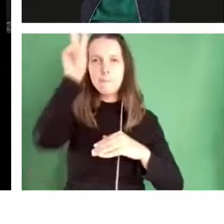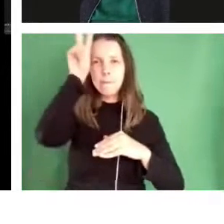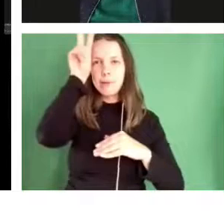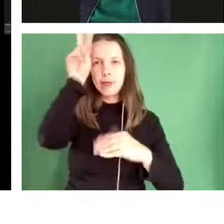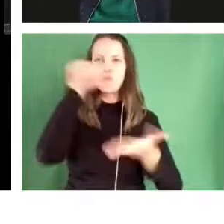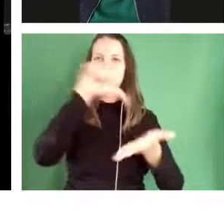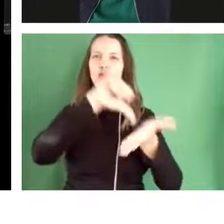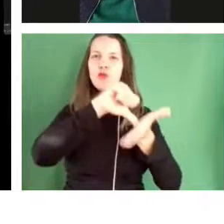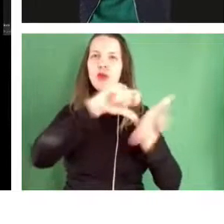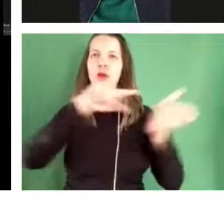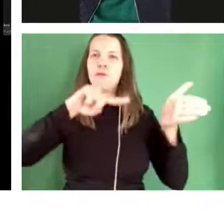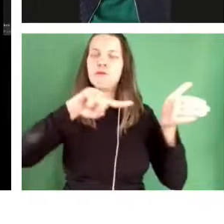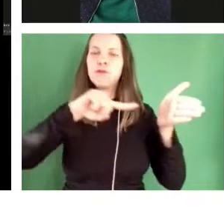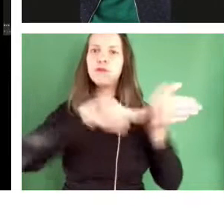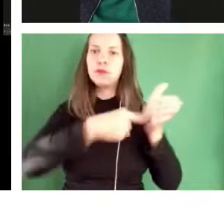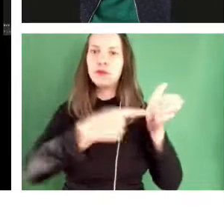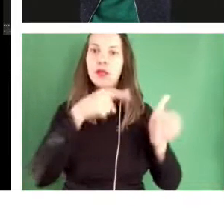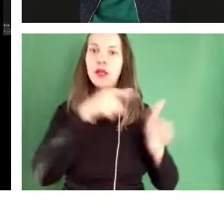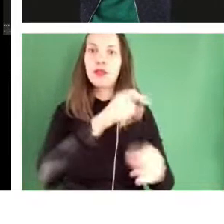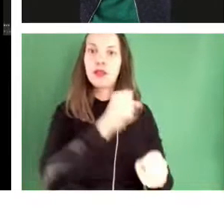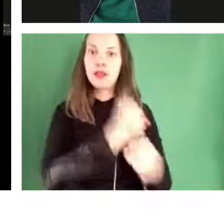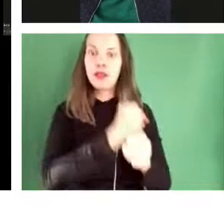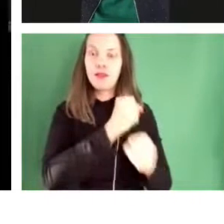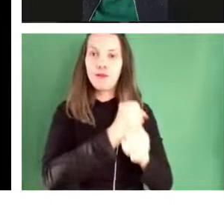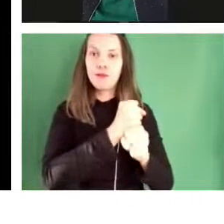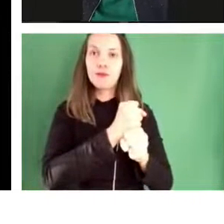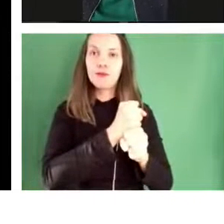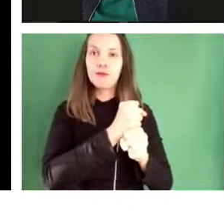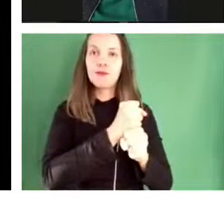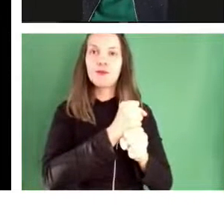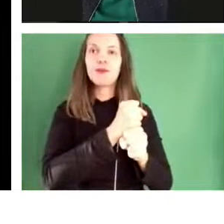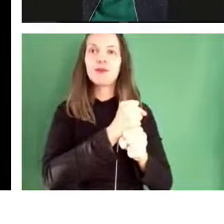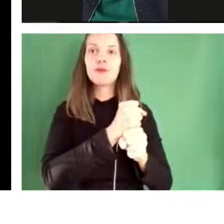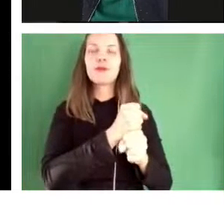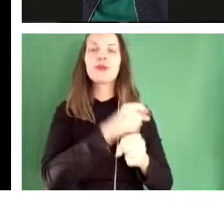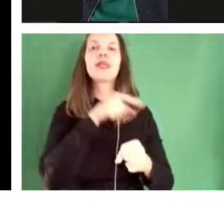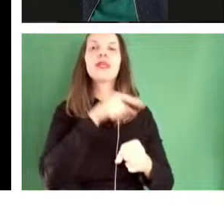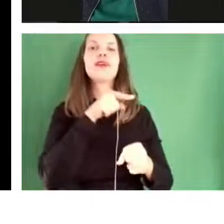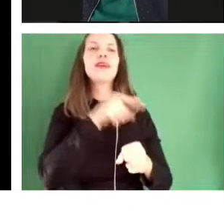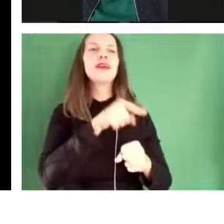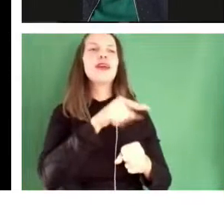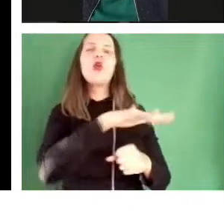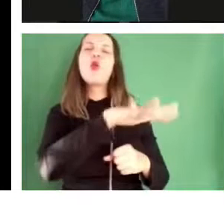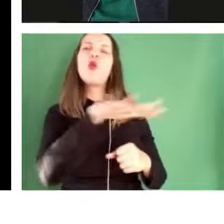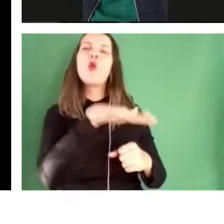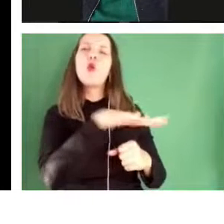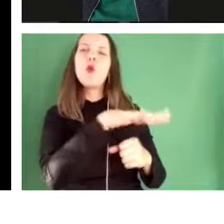especialmente en el distrito de San Isidro.